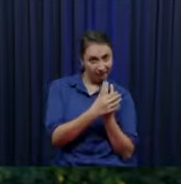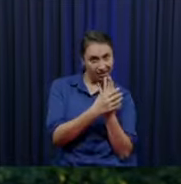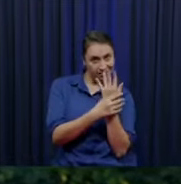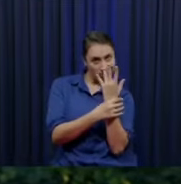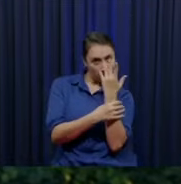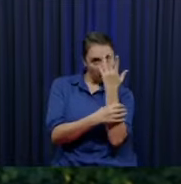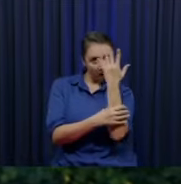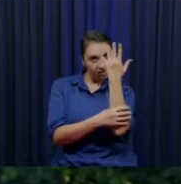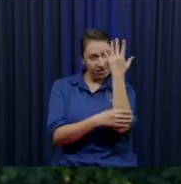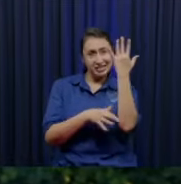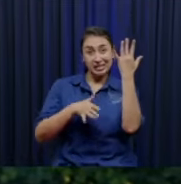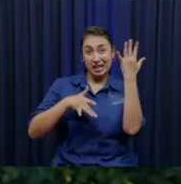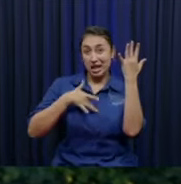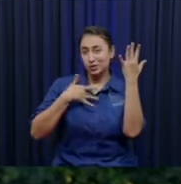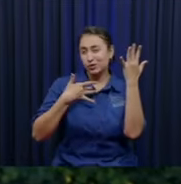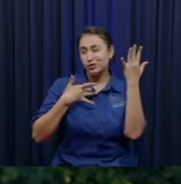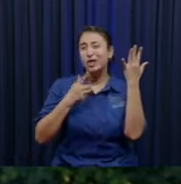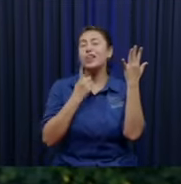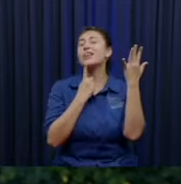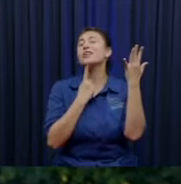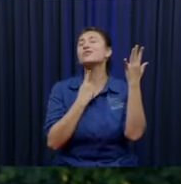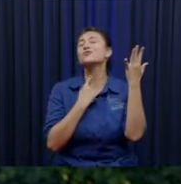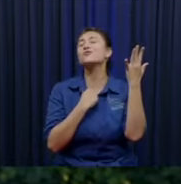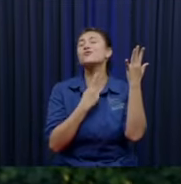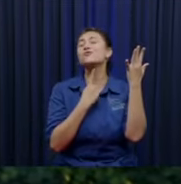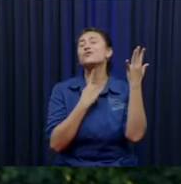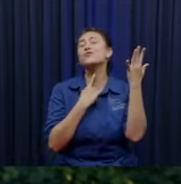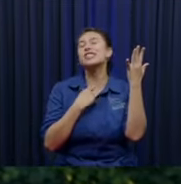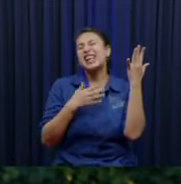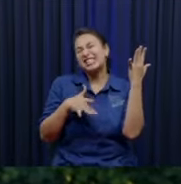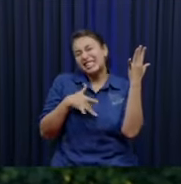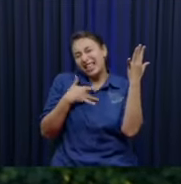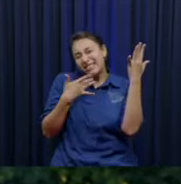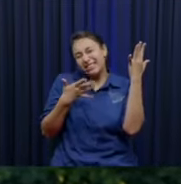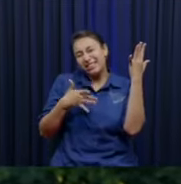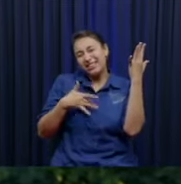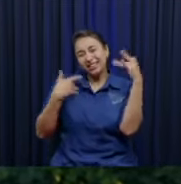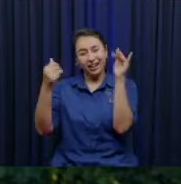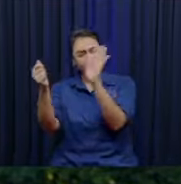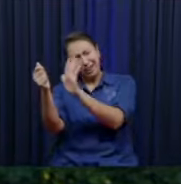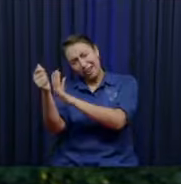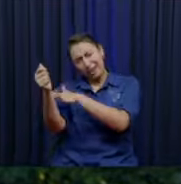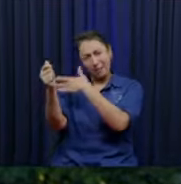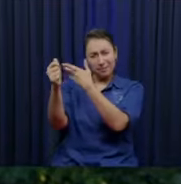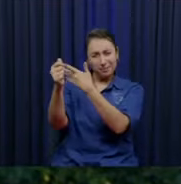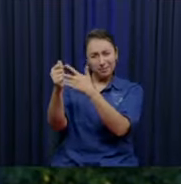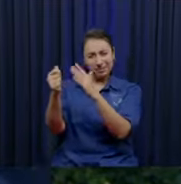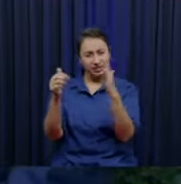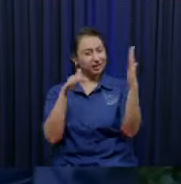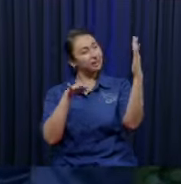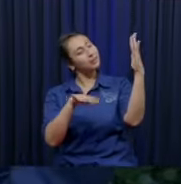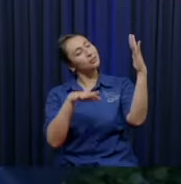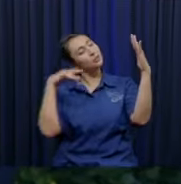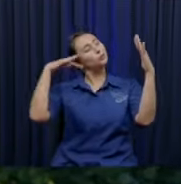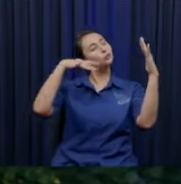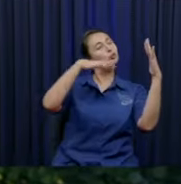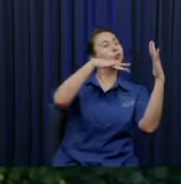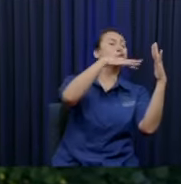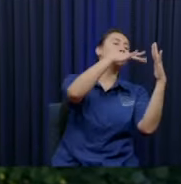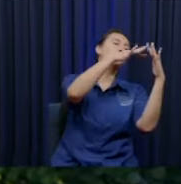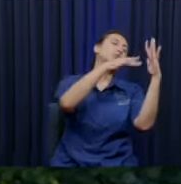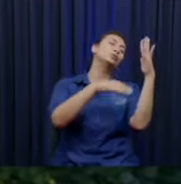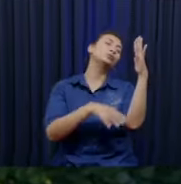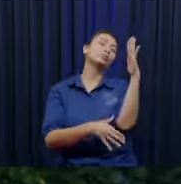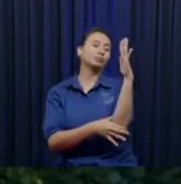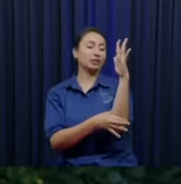Búsquelo, búscalo y verás en el versículo 4, primera de Juan, bueno, búsquelo y se va a dar cuenta. Ay, ay,